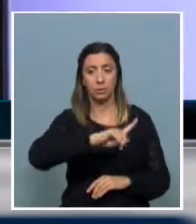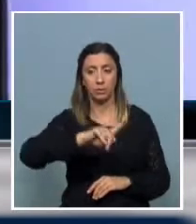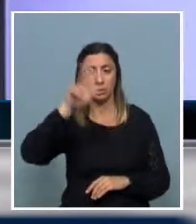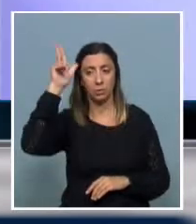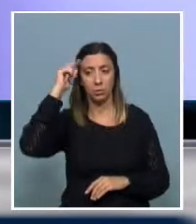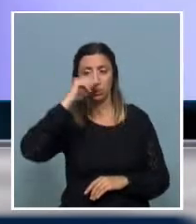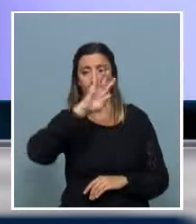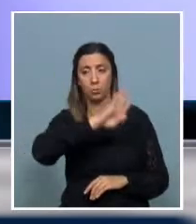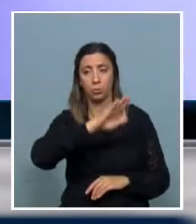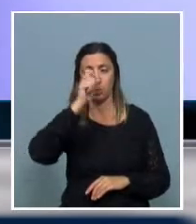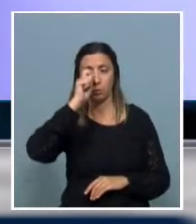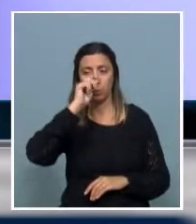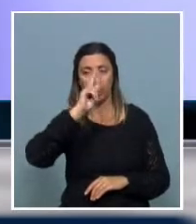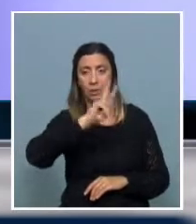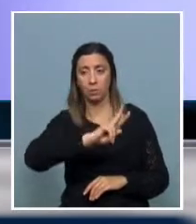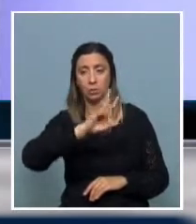4424-187 y